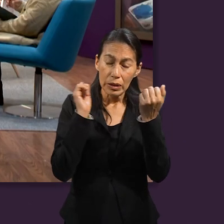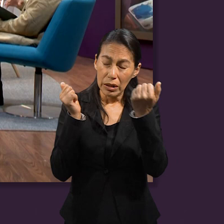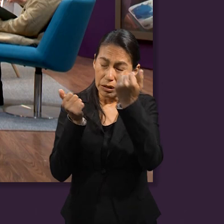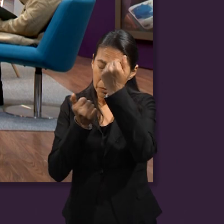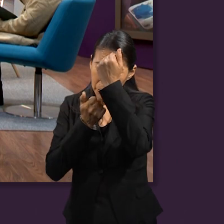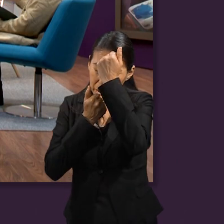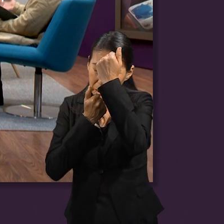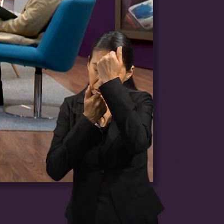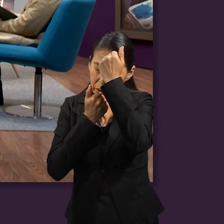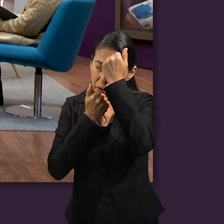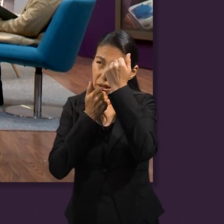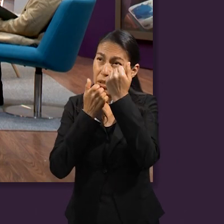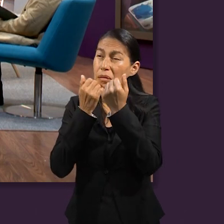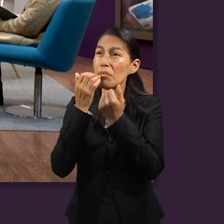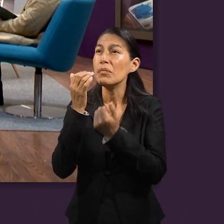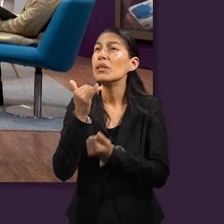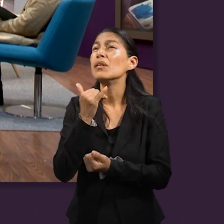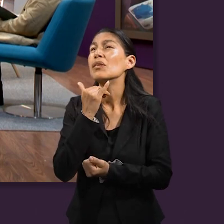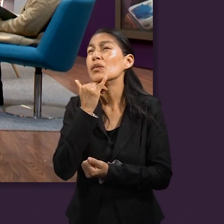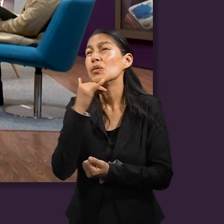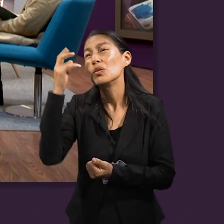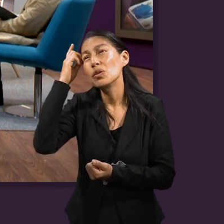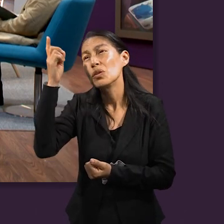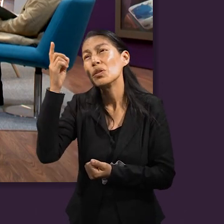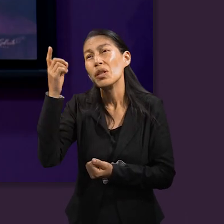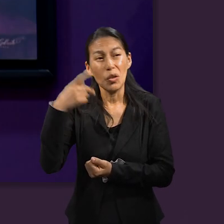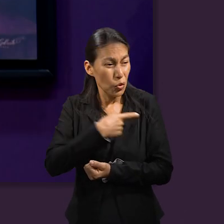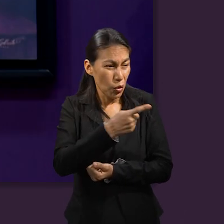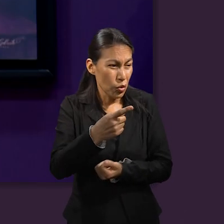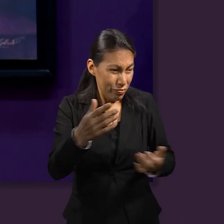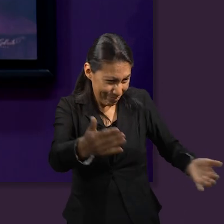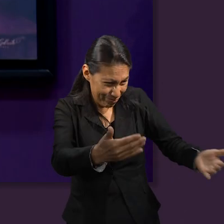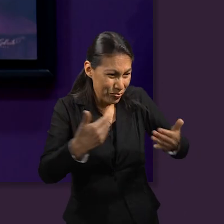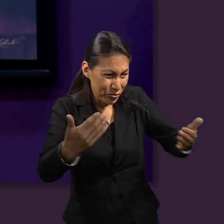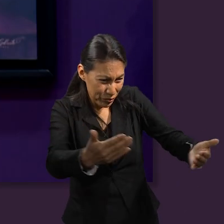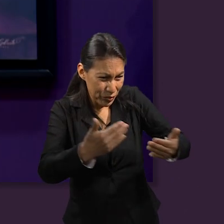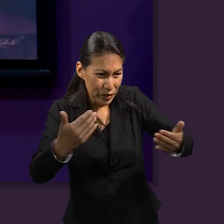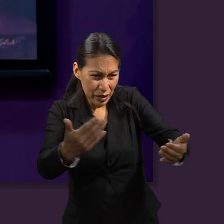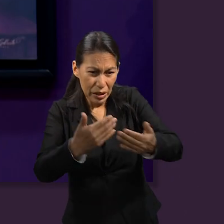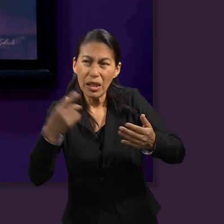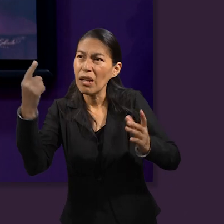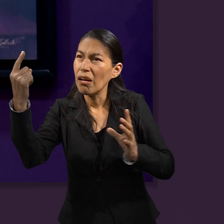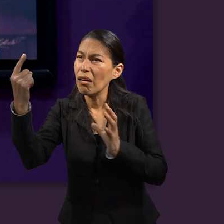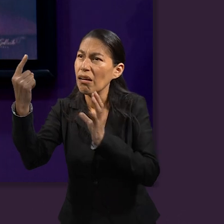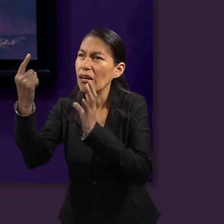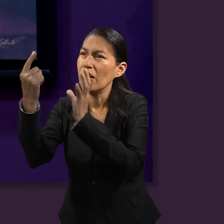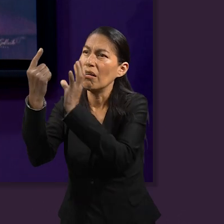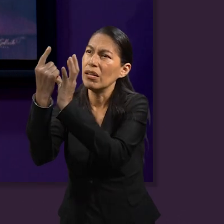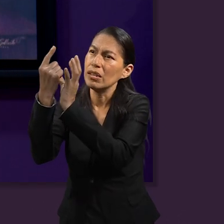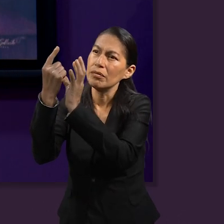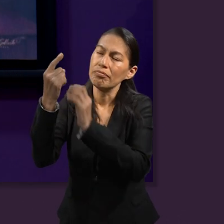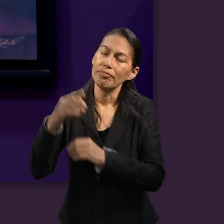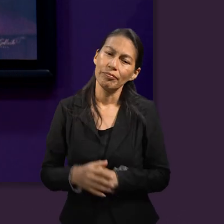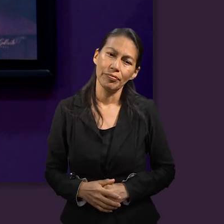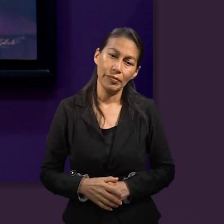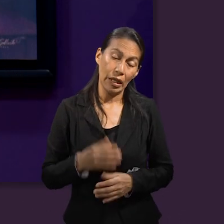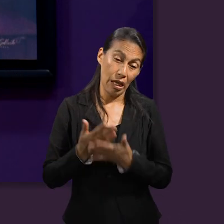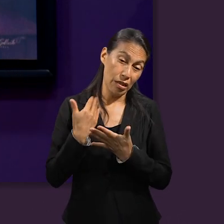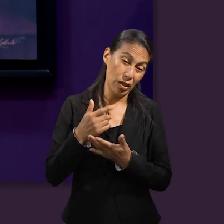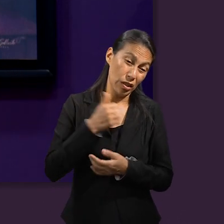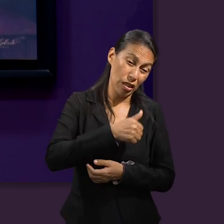para él sino para toda su familia y pues todo lo que vemos es a causa de las malas decisiones